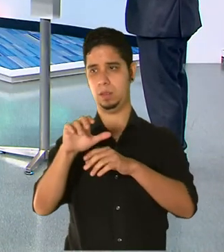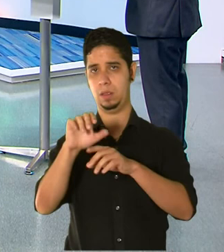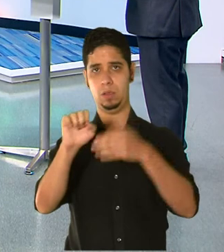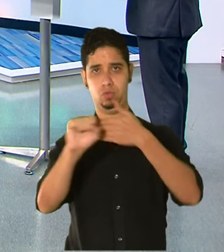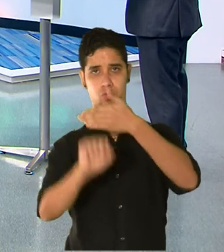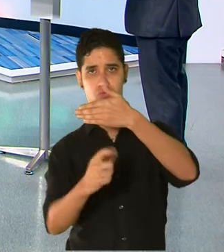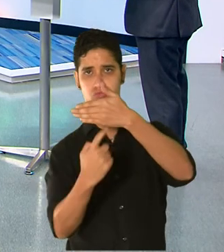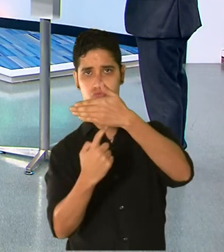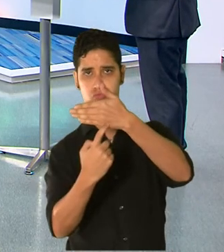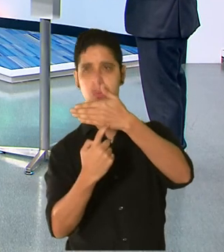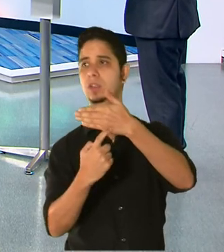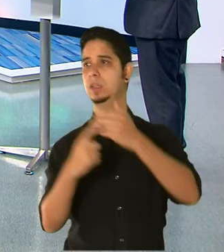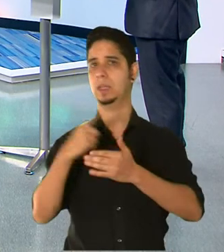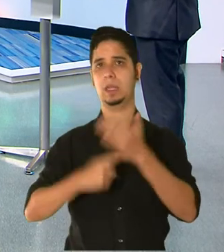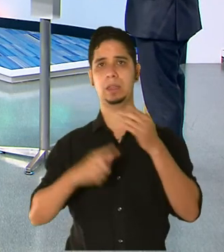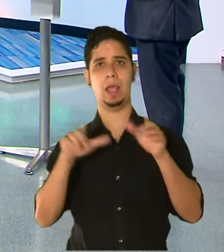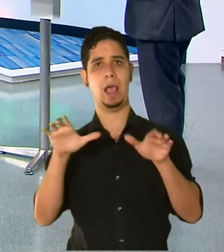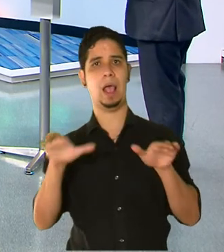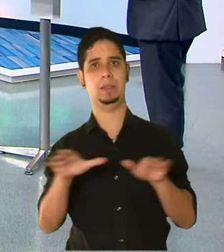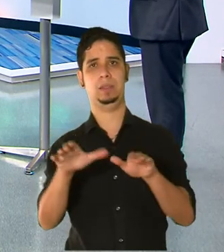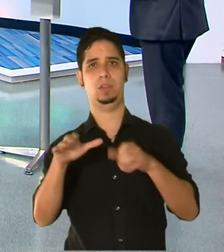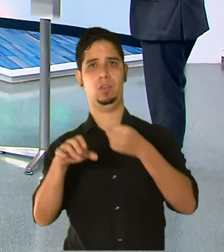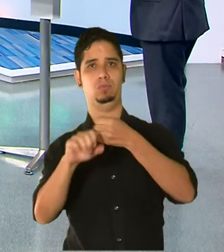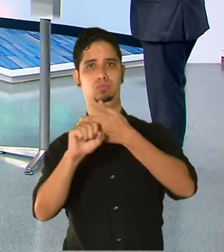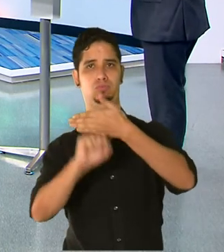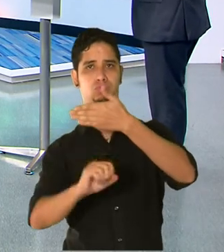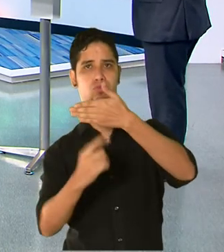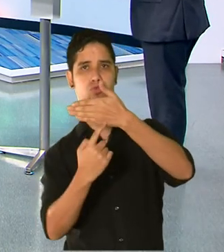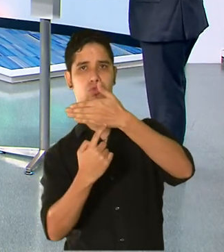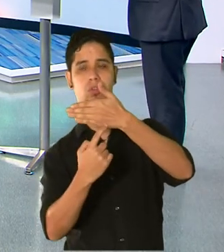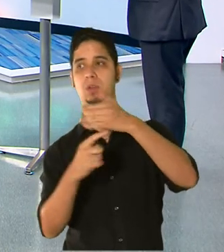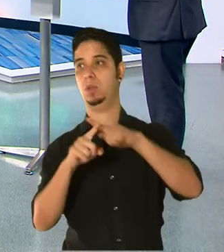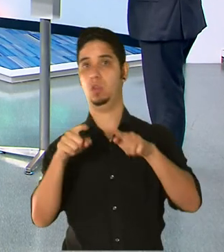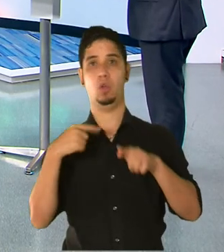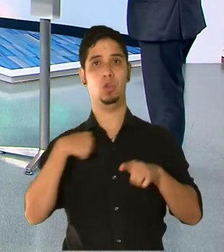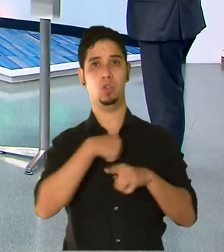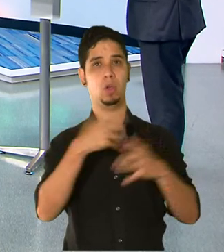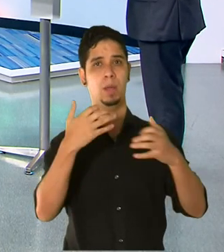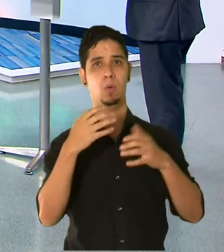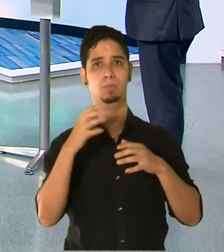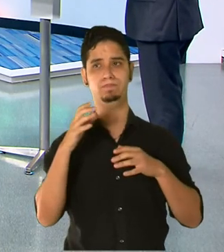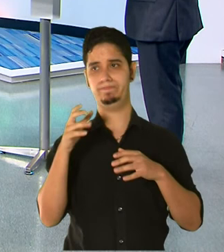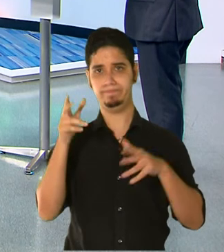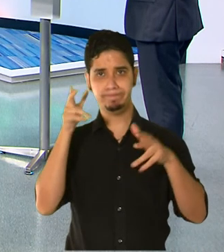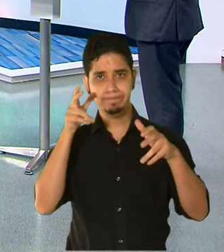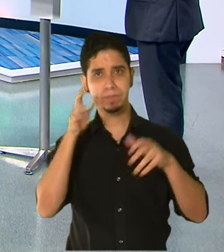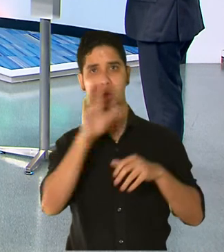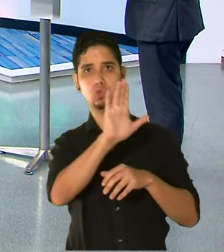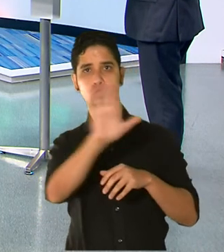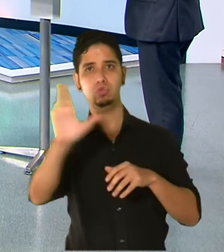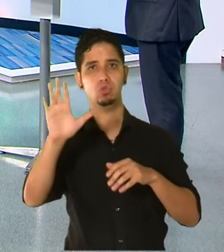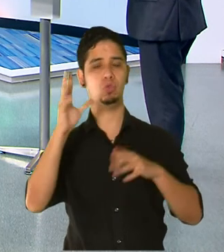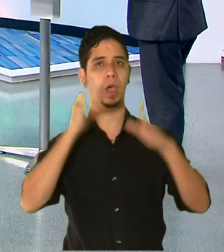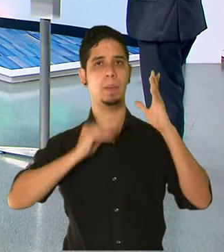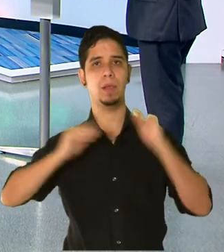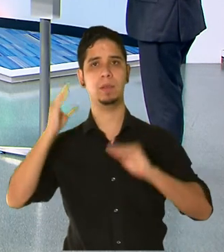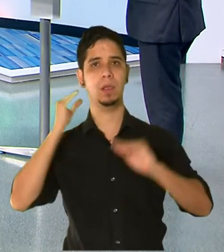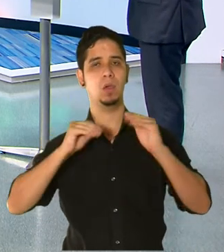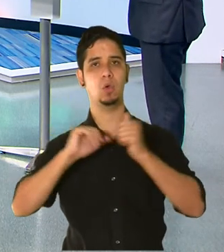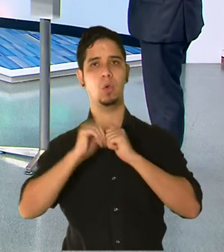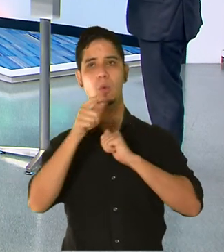los comerciantes de esta zona pero queremos escuchar sus testimonios con relación a como ustedes tuvieron que ejecutar